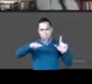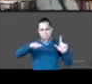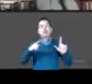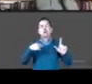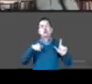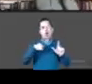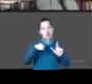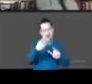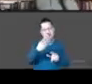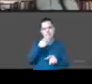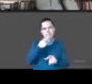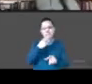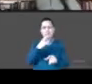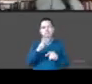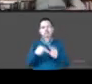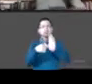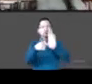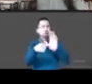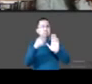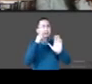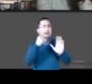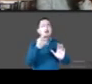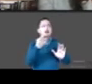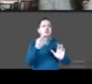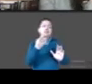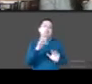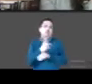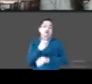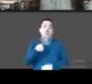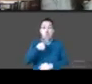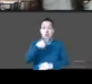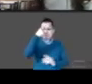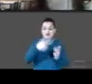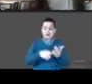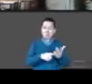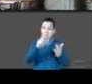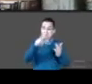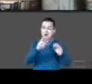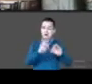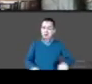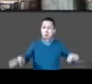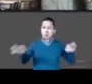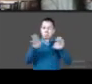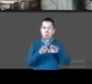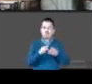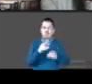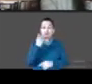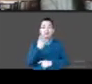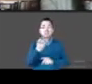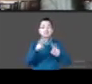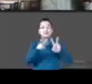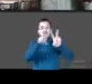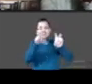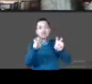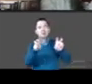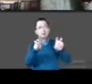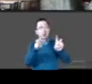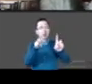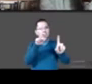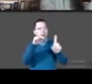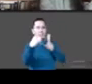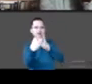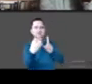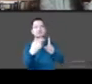porque me parece que sí es importante ver el tema en cuanto a la magnitud de por qué